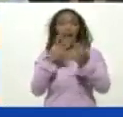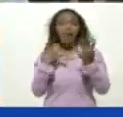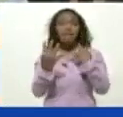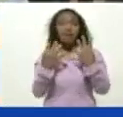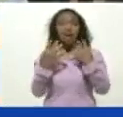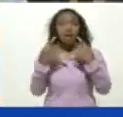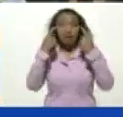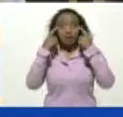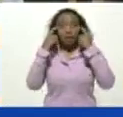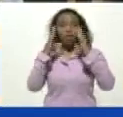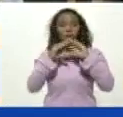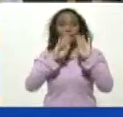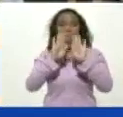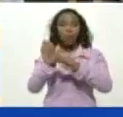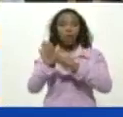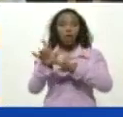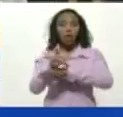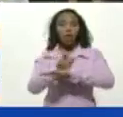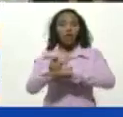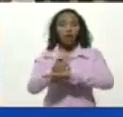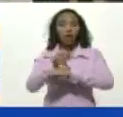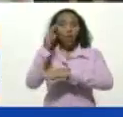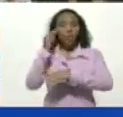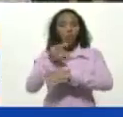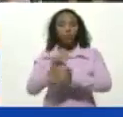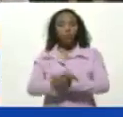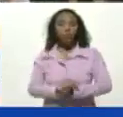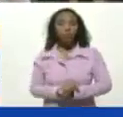chinita, todo el apoyo del gobierno bolivariano.